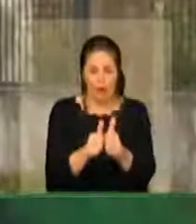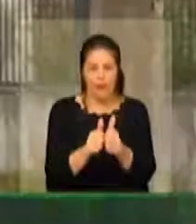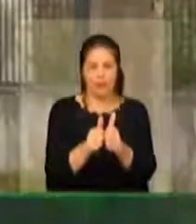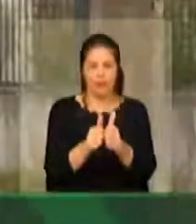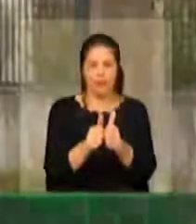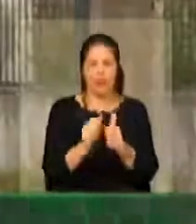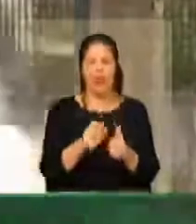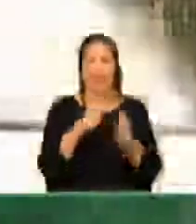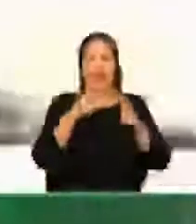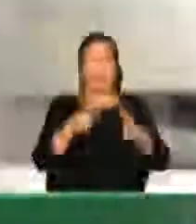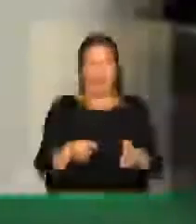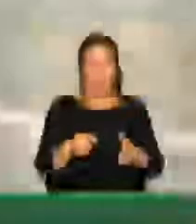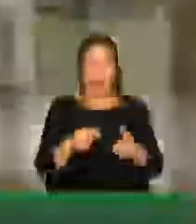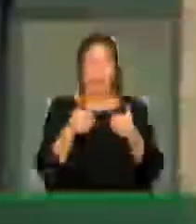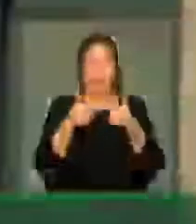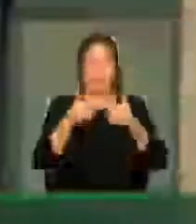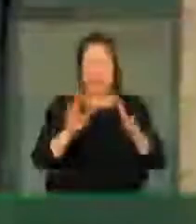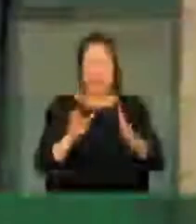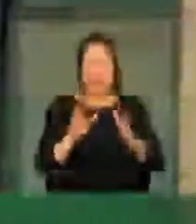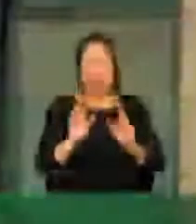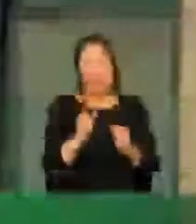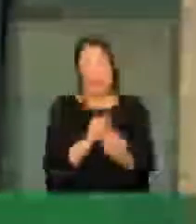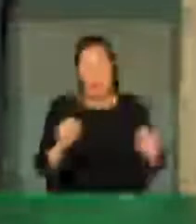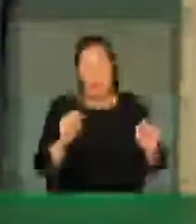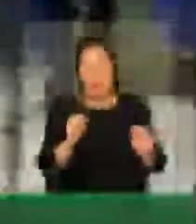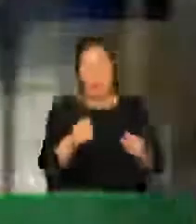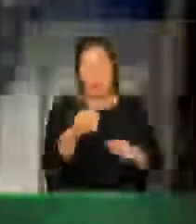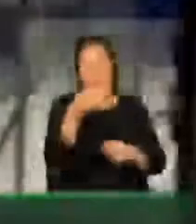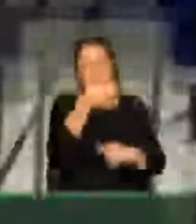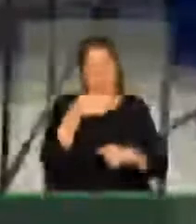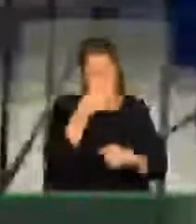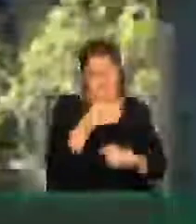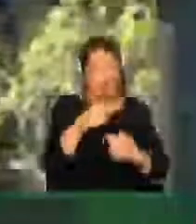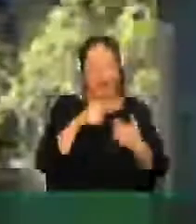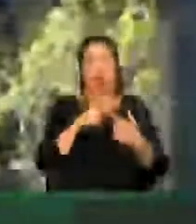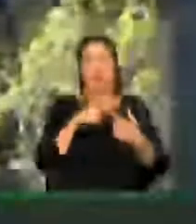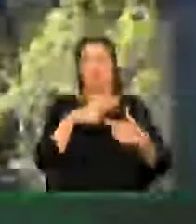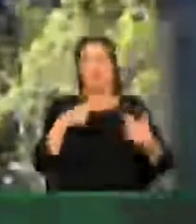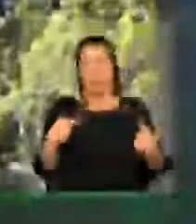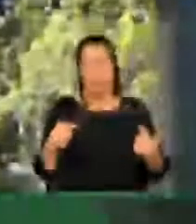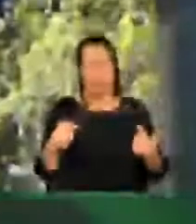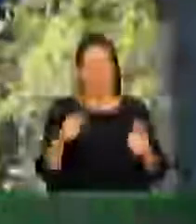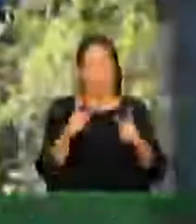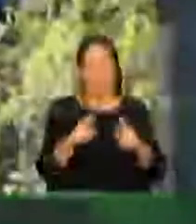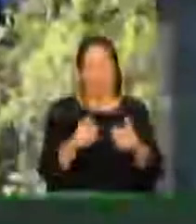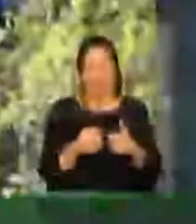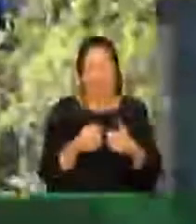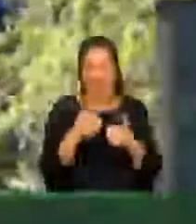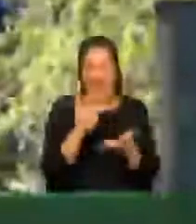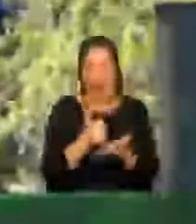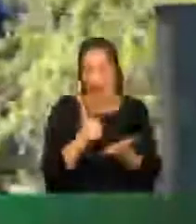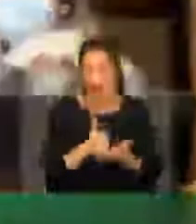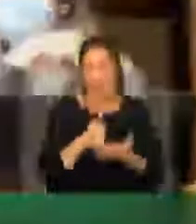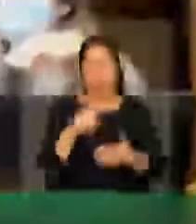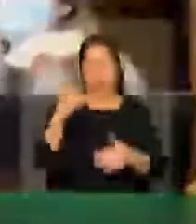quizás una etapa donde se inician los consumos de sustancias, pero también una etapa donde existen los suicidios y existen los suicidios